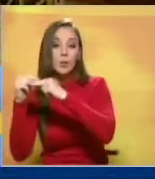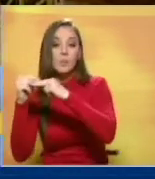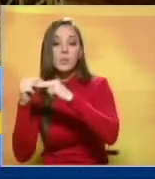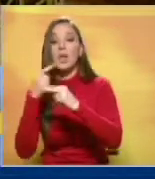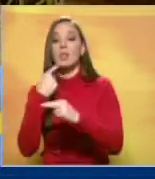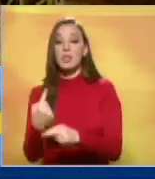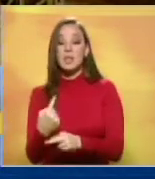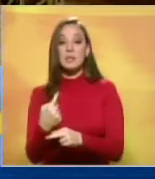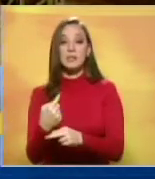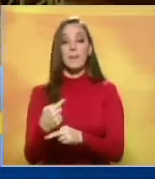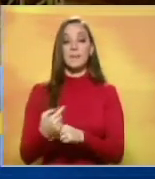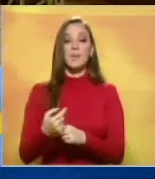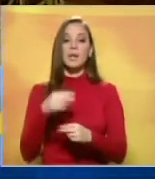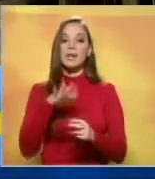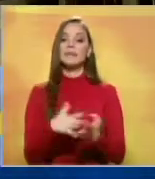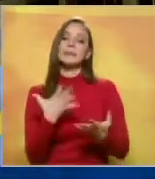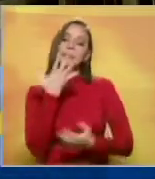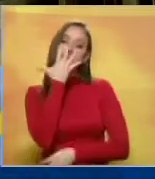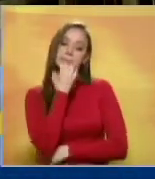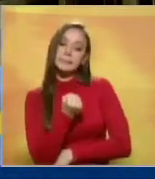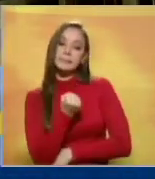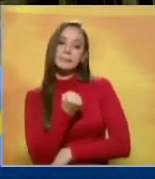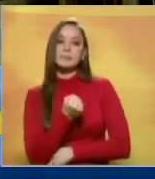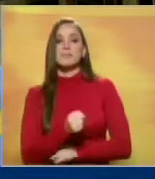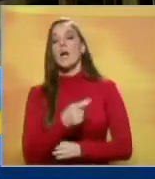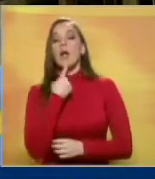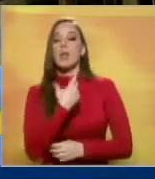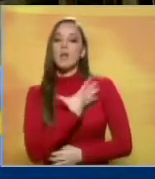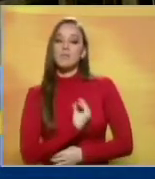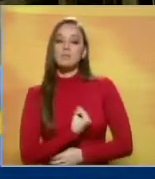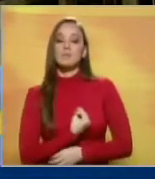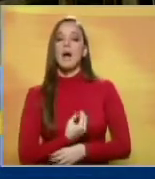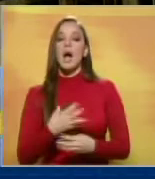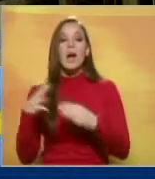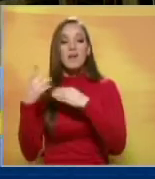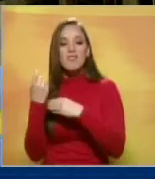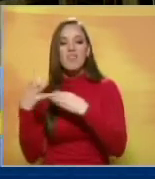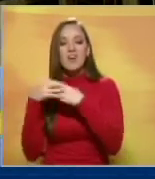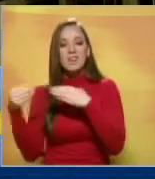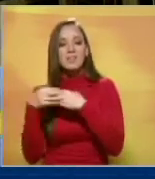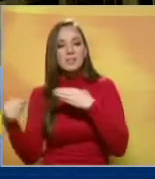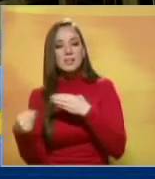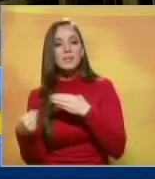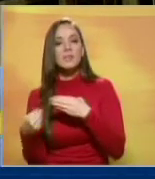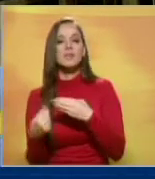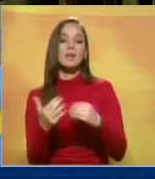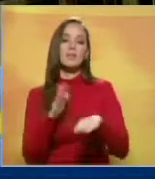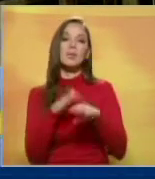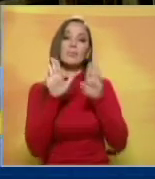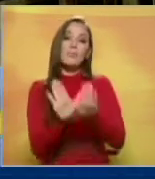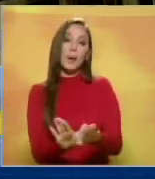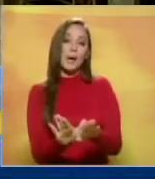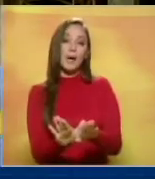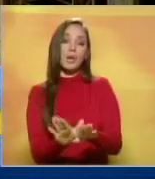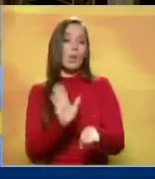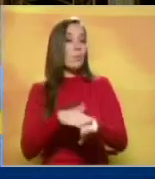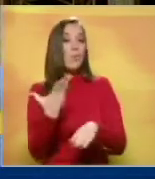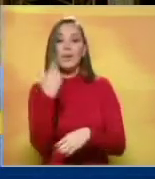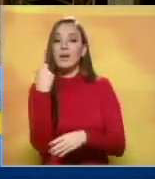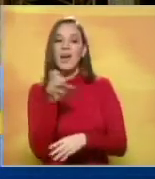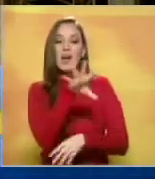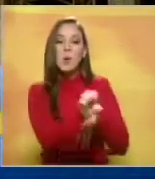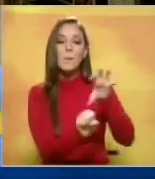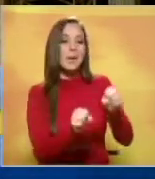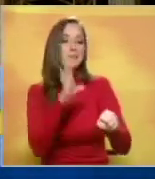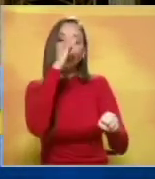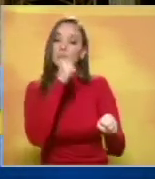mantiene el sector de la construcción deprimido el problema con la obtención de las divisas influye notablemente en su estancamiento ya que impide la adquisición de